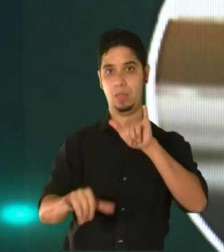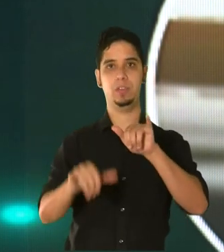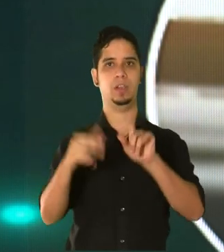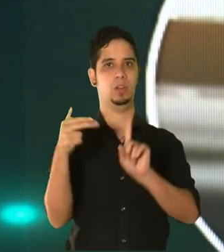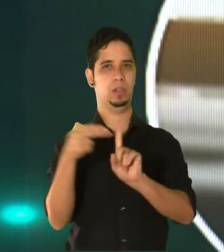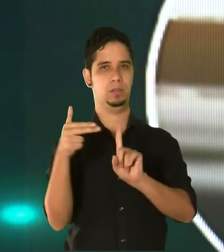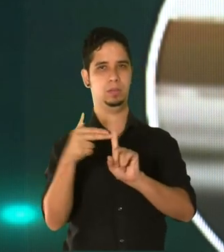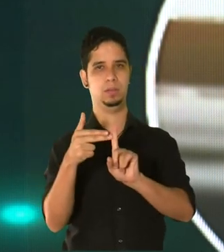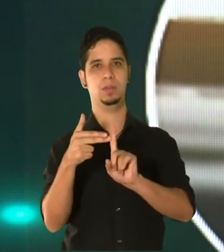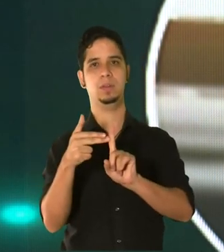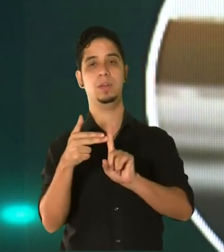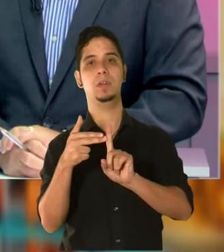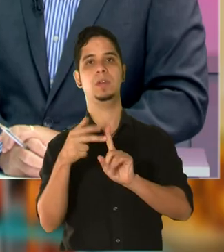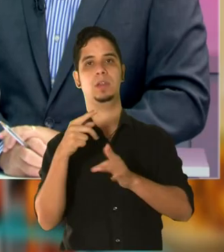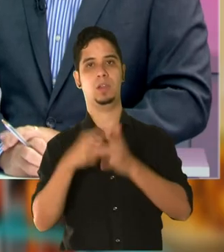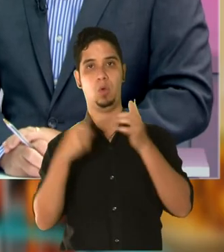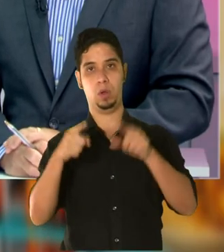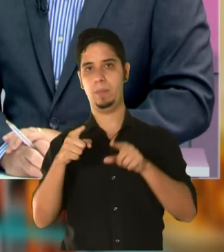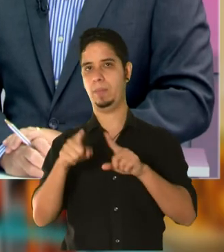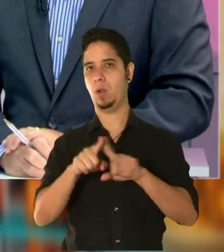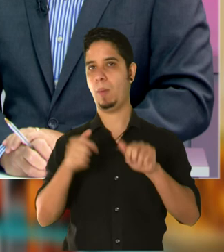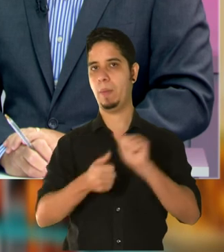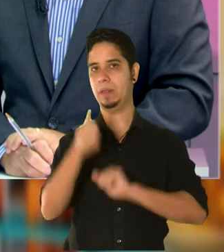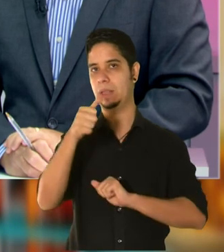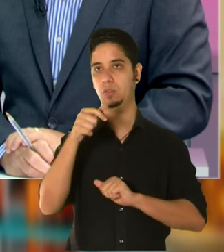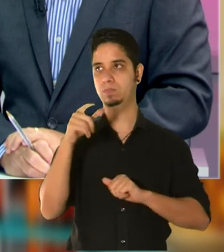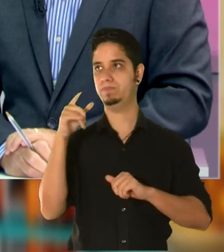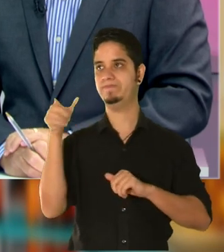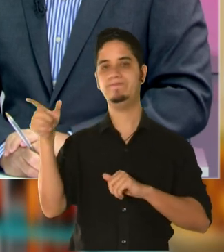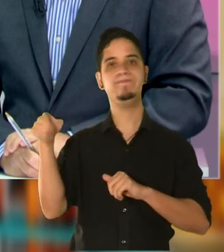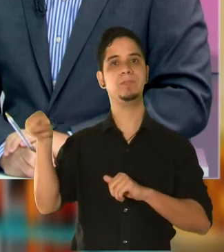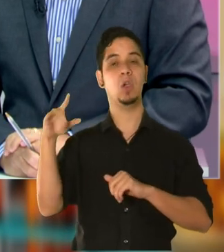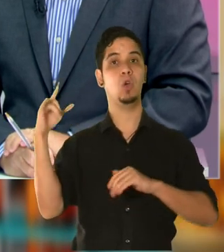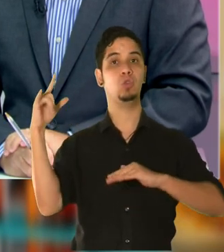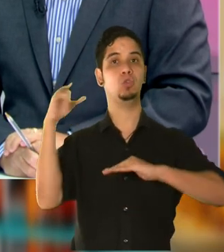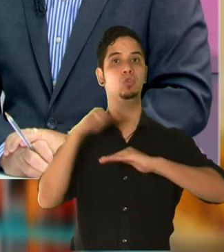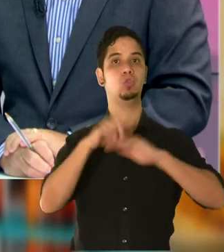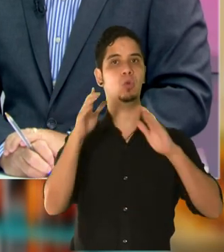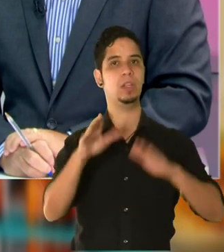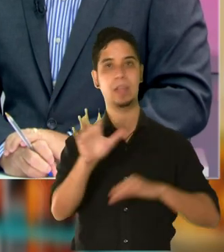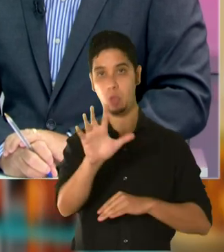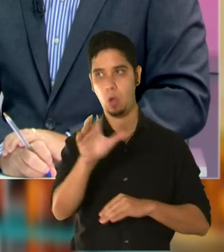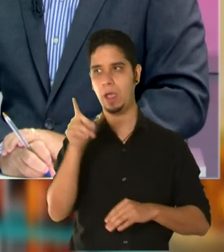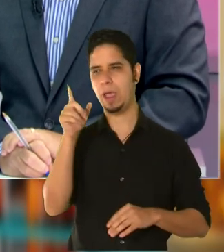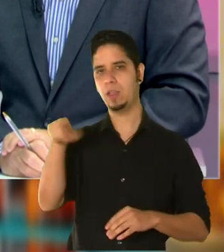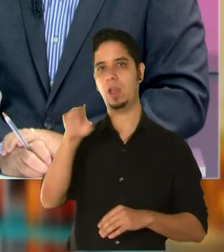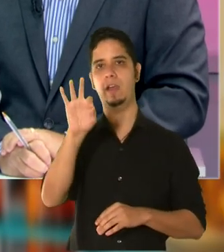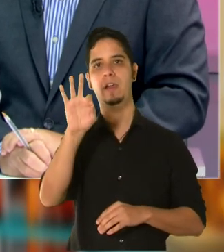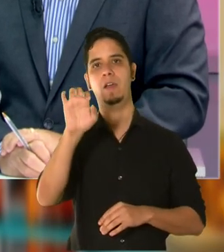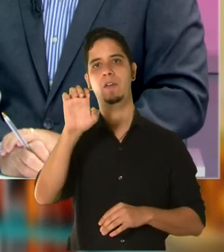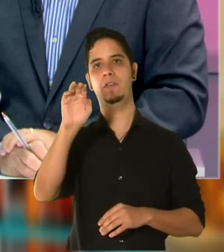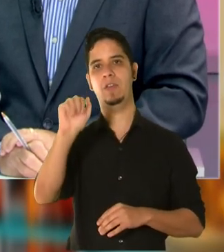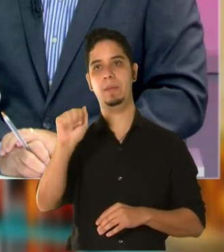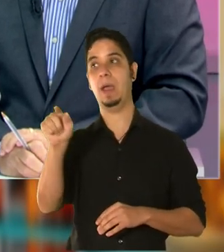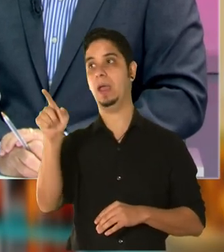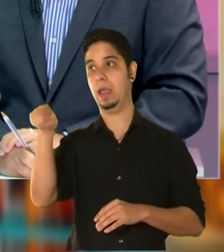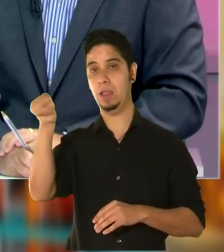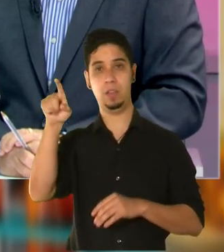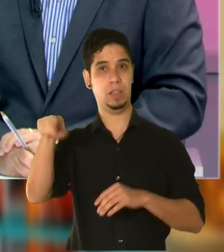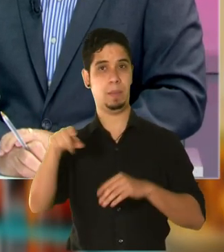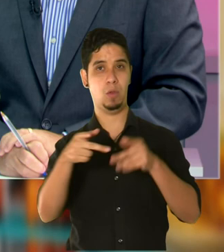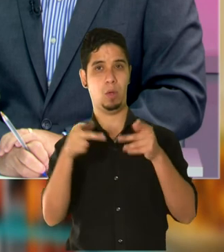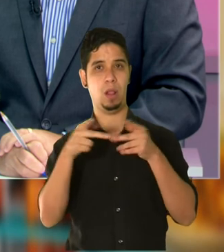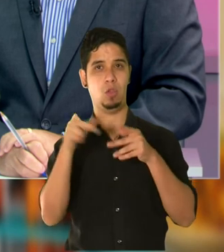agencia federal fema verdad ellos tenían una necesidad había una emergencia en el área azul y ellos necesitaban donde hospedarse